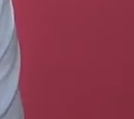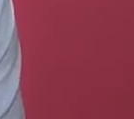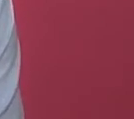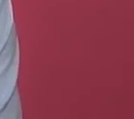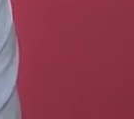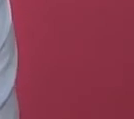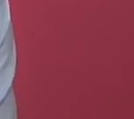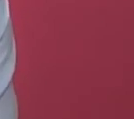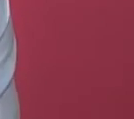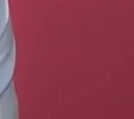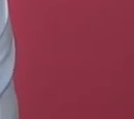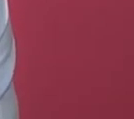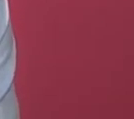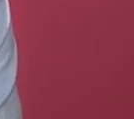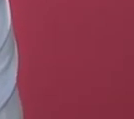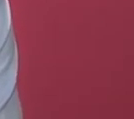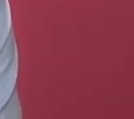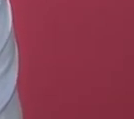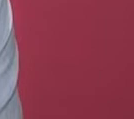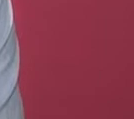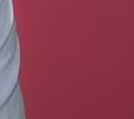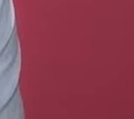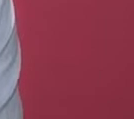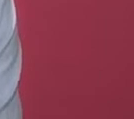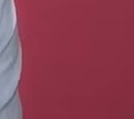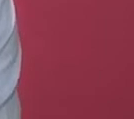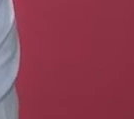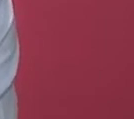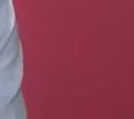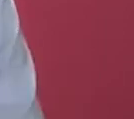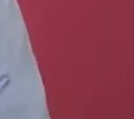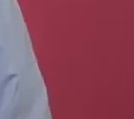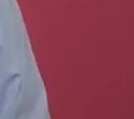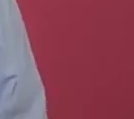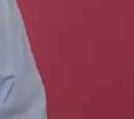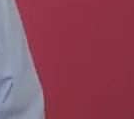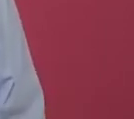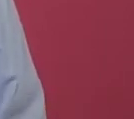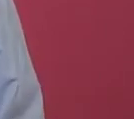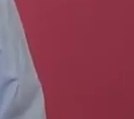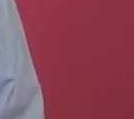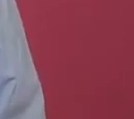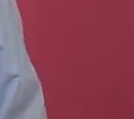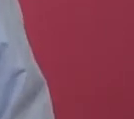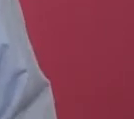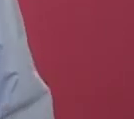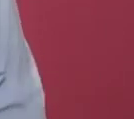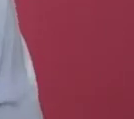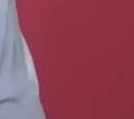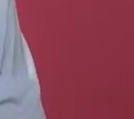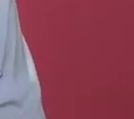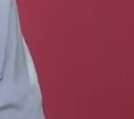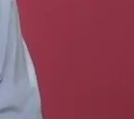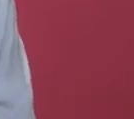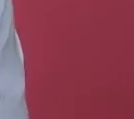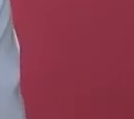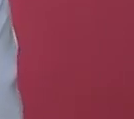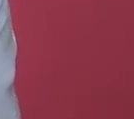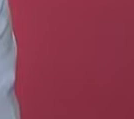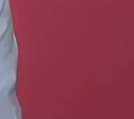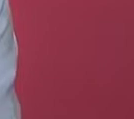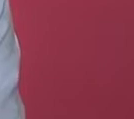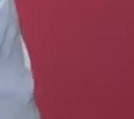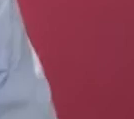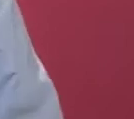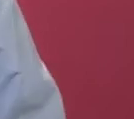porque en toda la tierra, en todas partes, ya se, por los periódicos, por la radio, por la